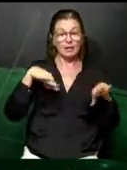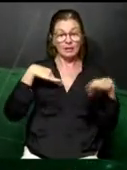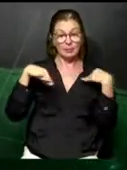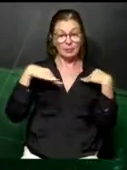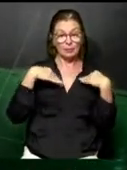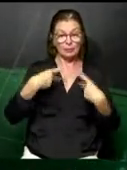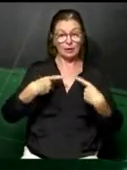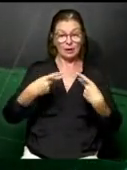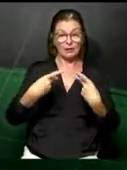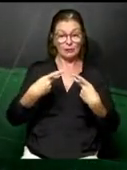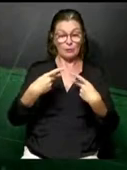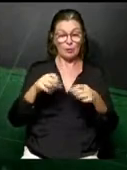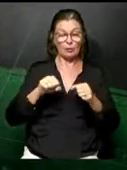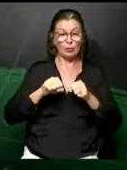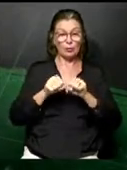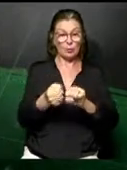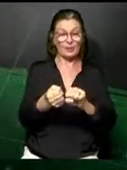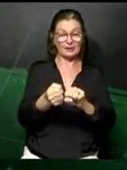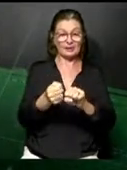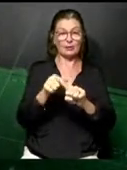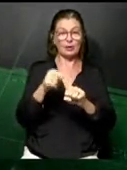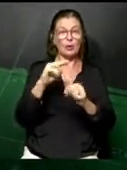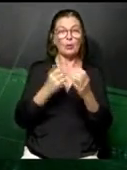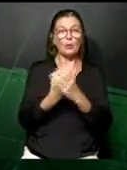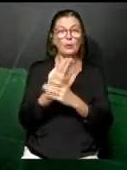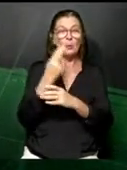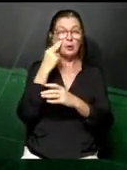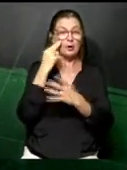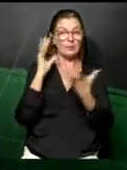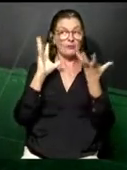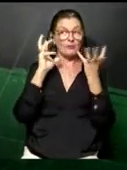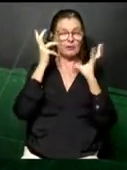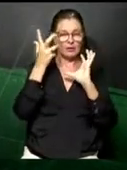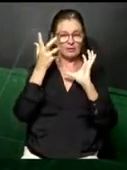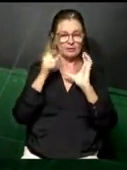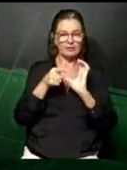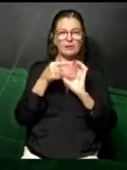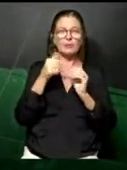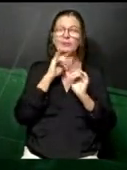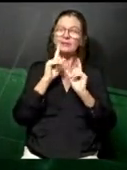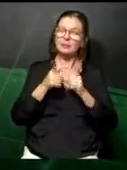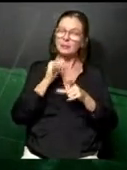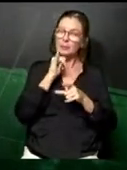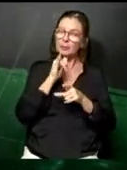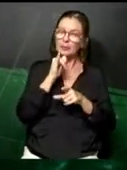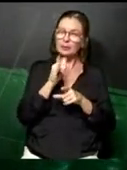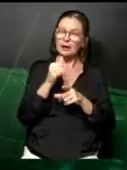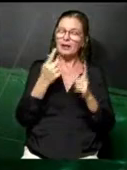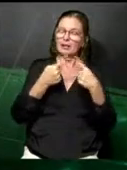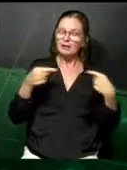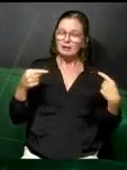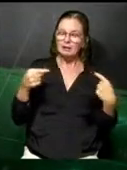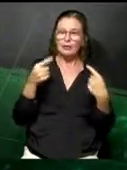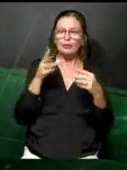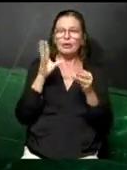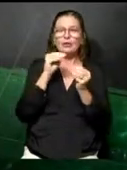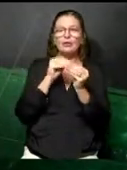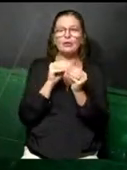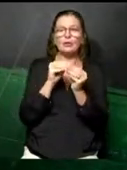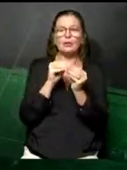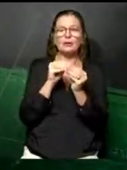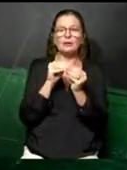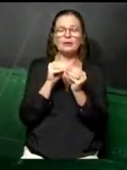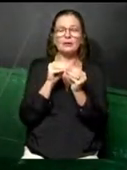el fútbol está suspendido a raíz de un nuevo hecho de violencia. También les vamos a contar, bueno, novedades que tienen que ver con, bueno,